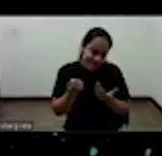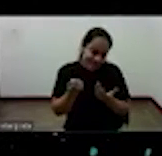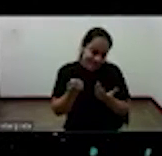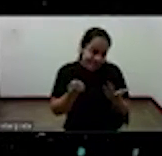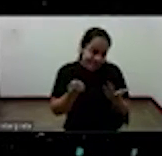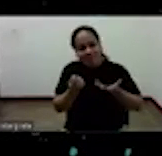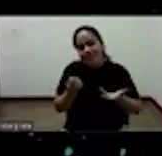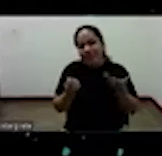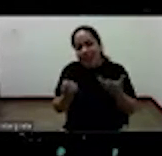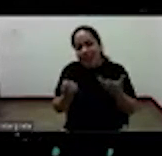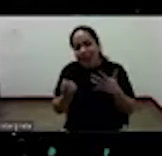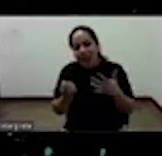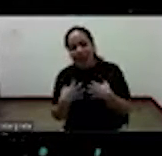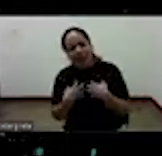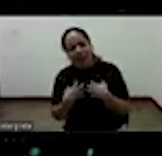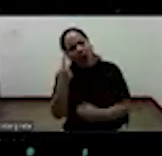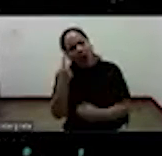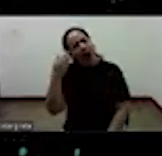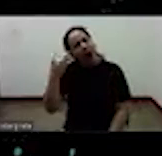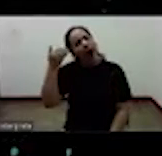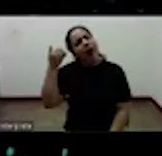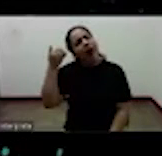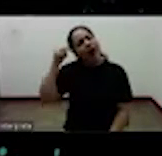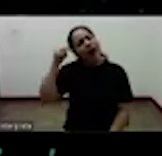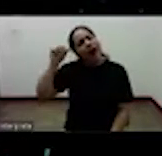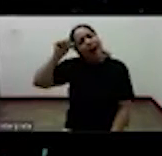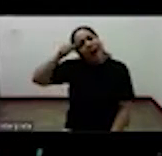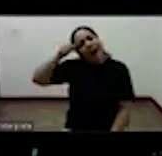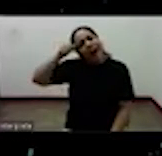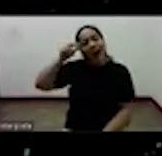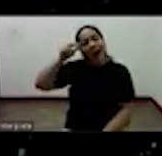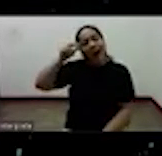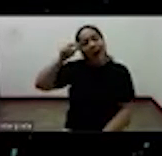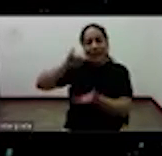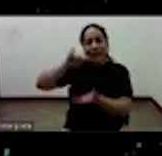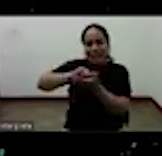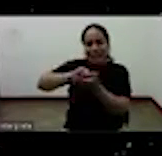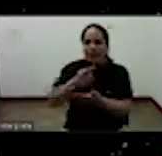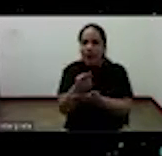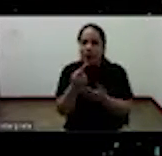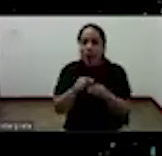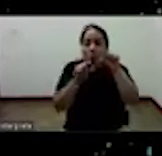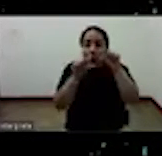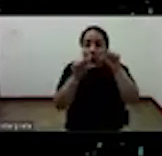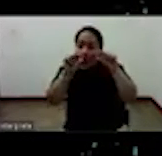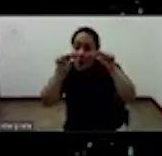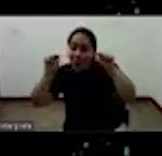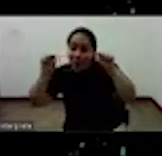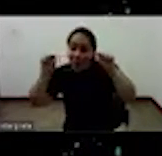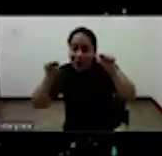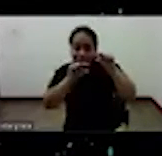extrañada. Entonces lo que yo hago es estos pequeños juguetes que son cajitas de música,